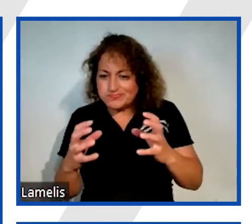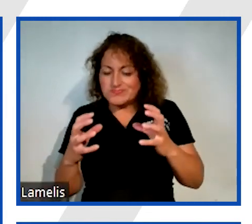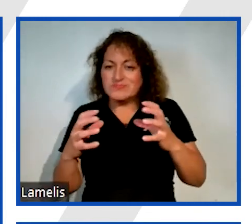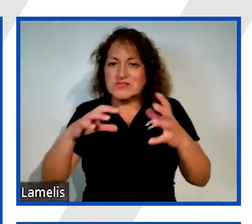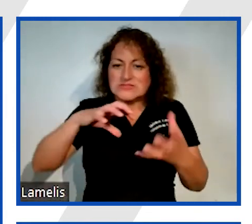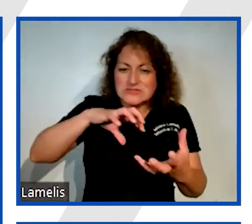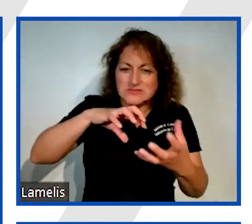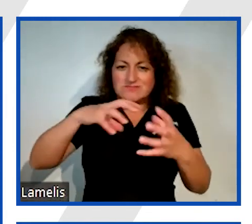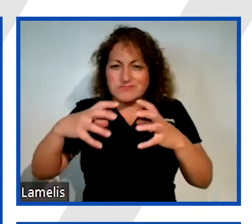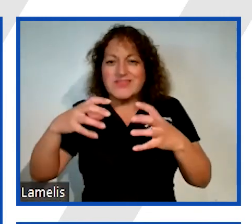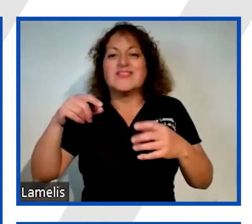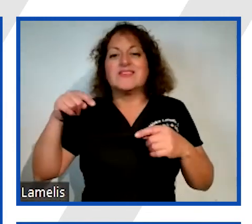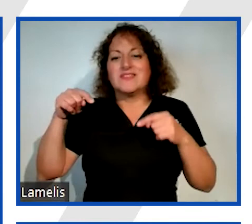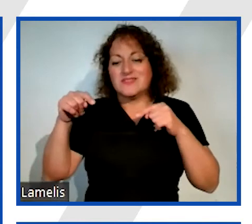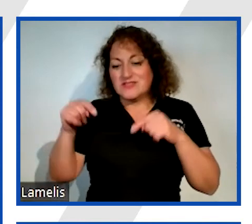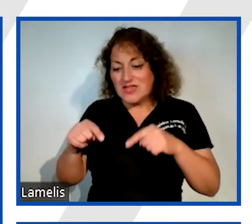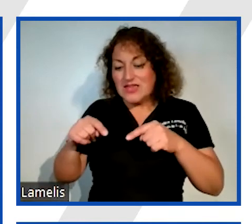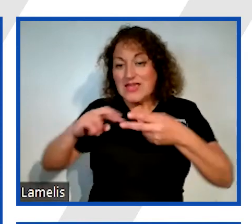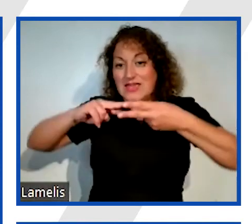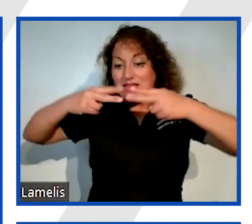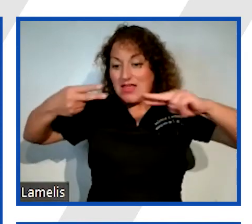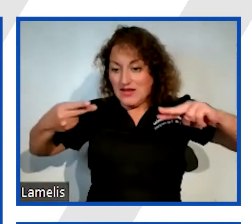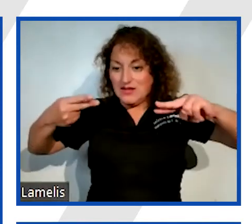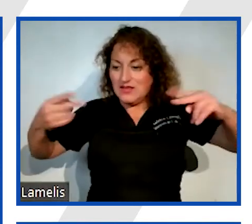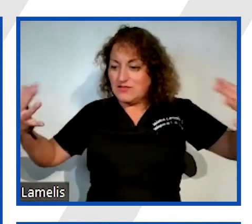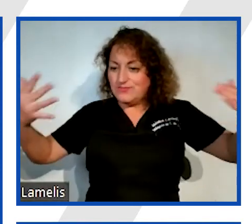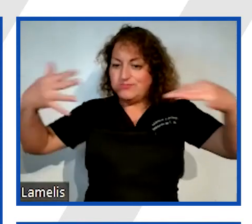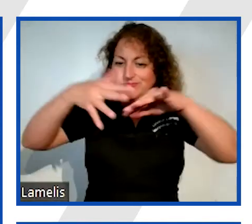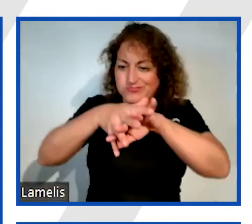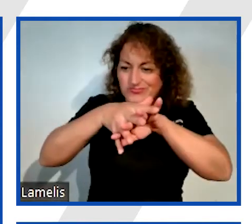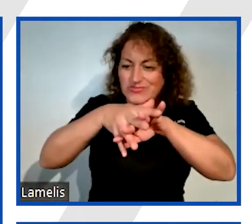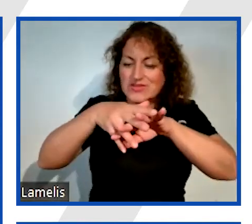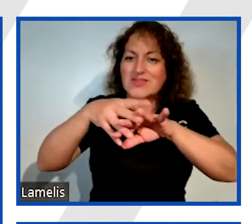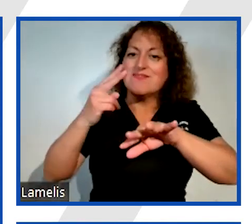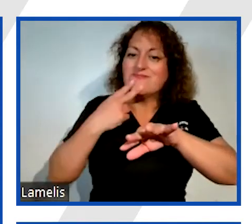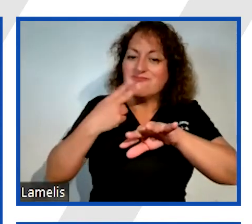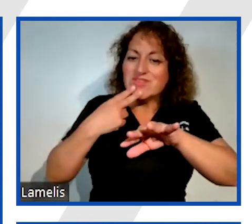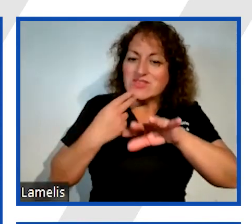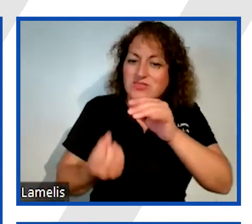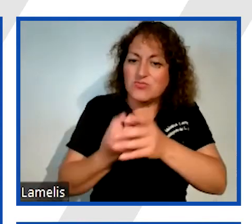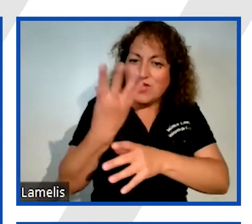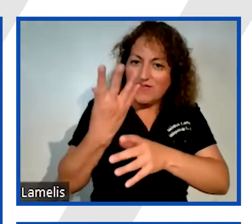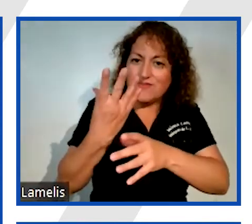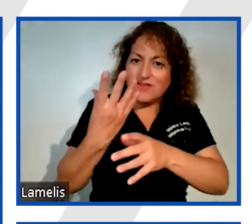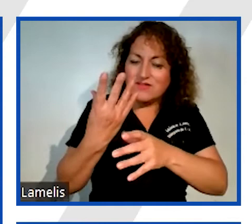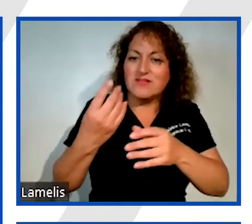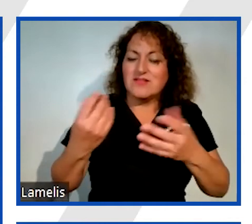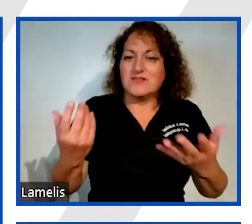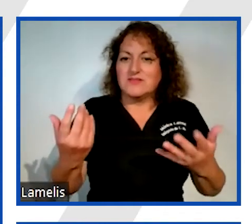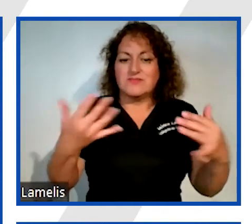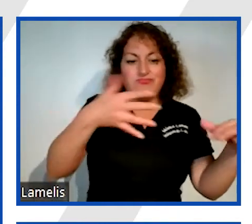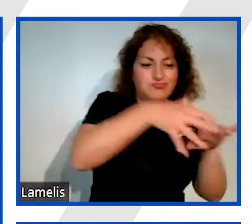se volvían a cruzar la genética y eso creaba nueva diversidad nueva diversidad nueva diversidad entonces el periodo